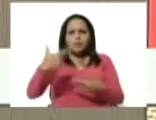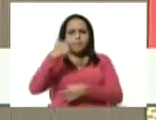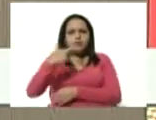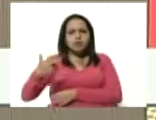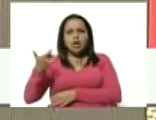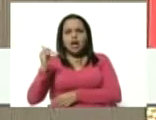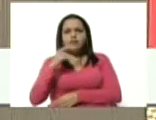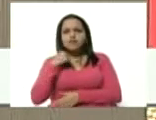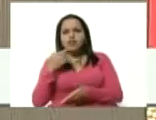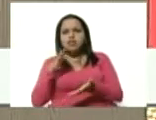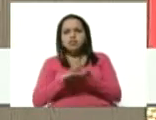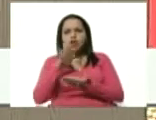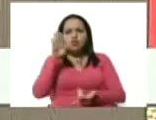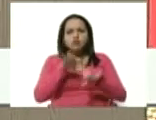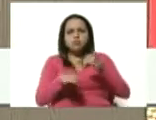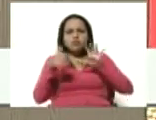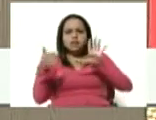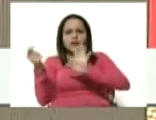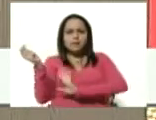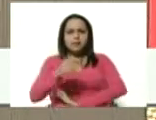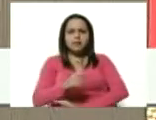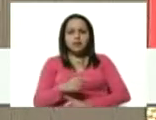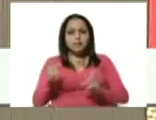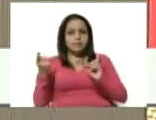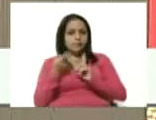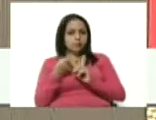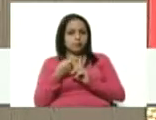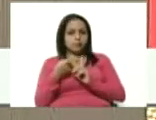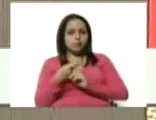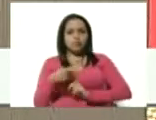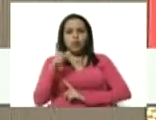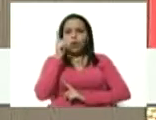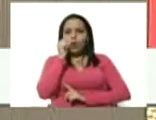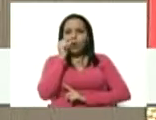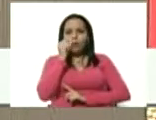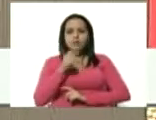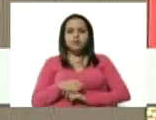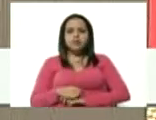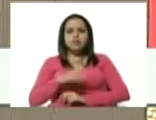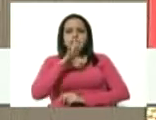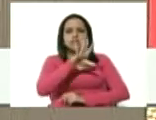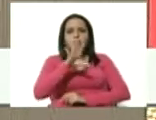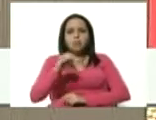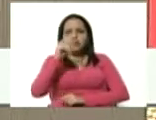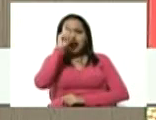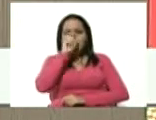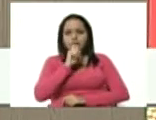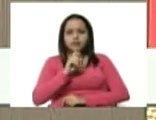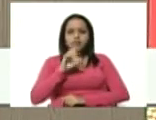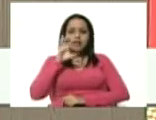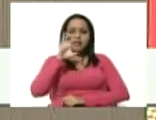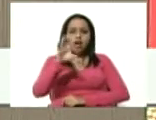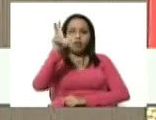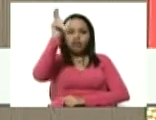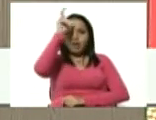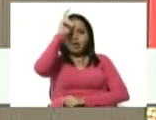últimos 6 meses. Bueno, el primero de ellos es un hombre de 50 años de edad del estado